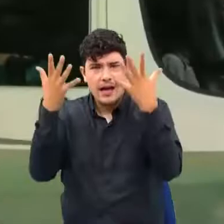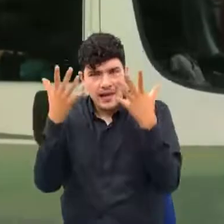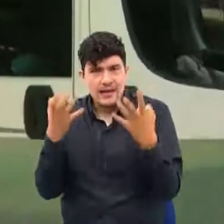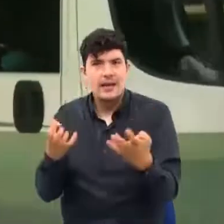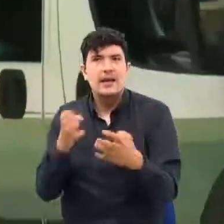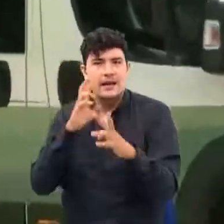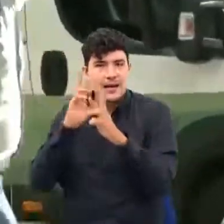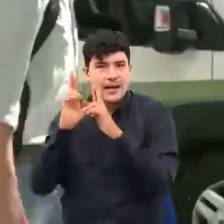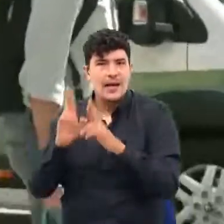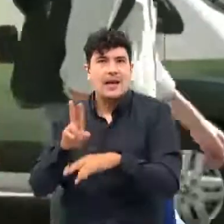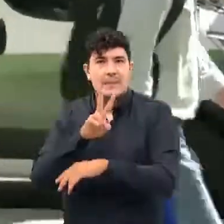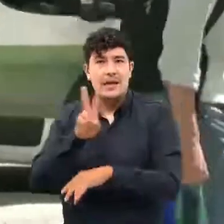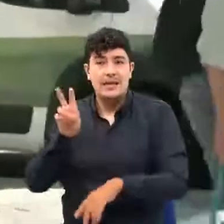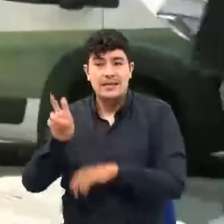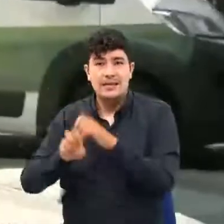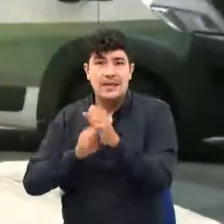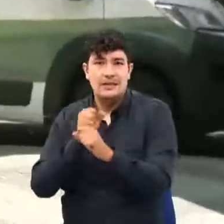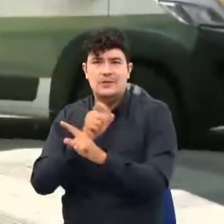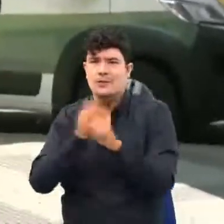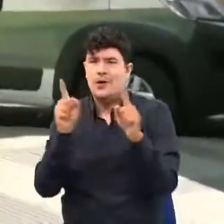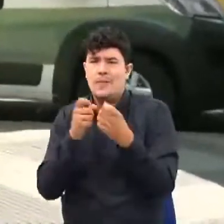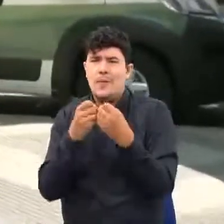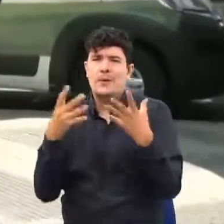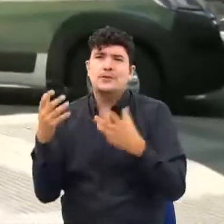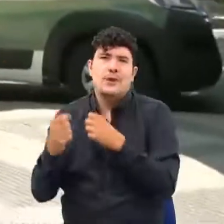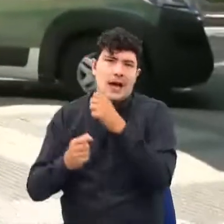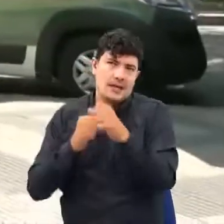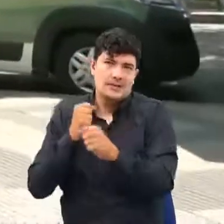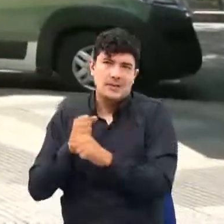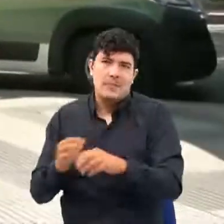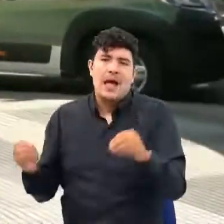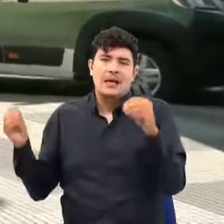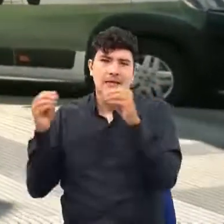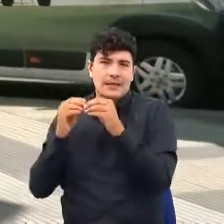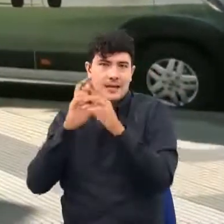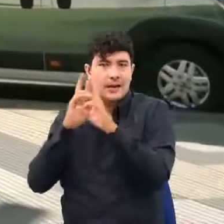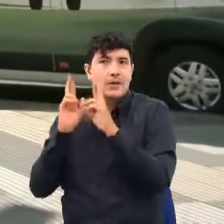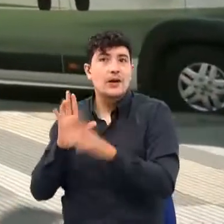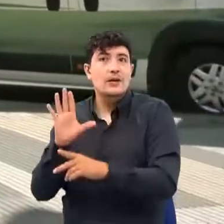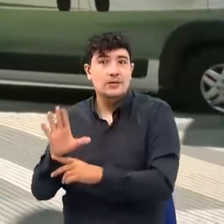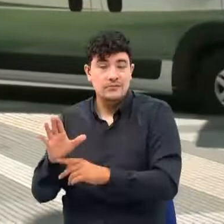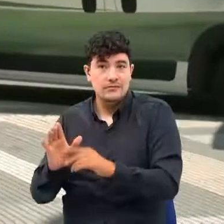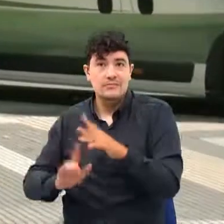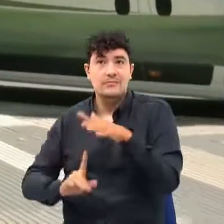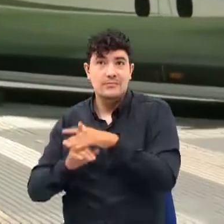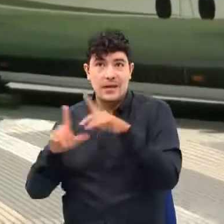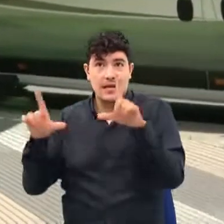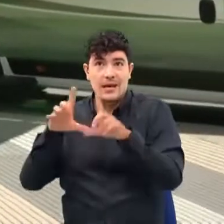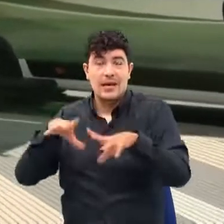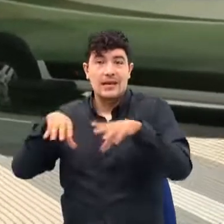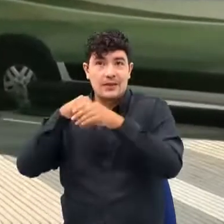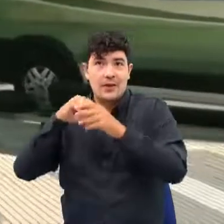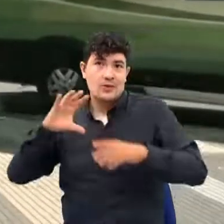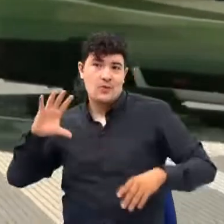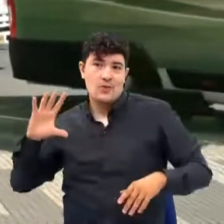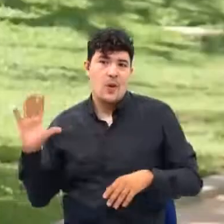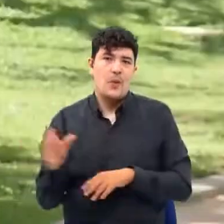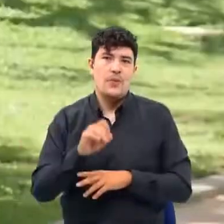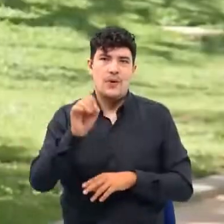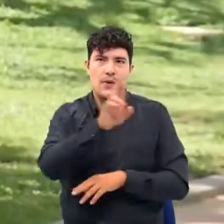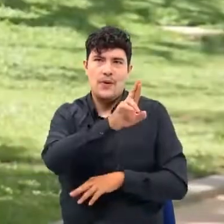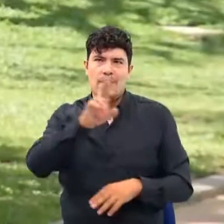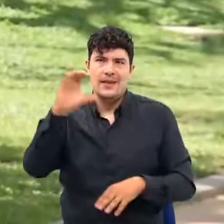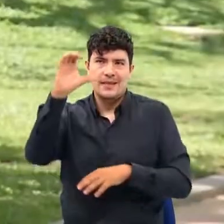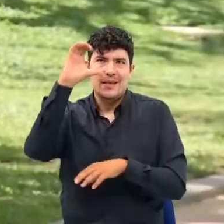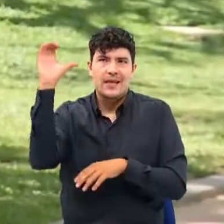sean 27, sino mucho más 27 años, para llevar la transmisión, la señal del Canal TRO a todo el oriente colombiano y de esta